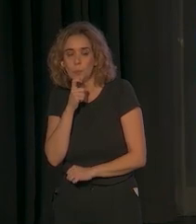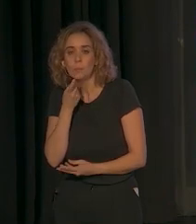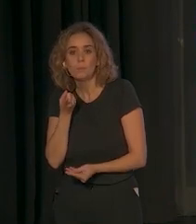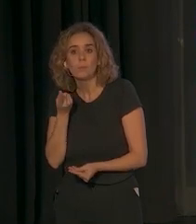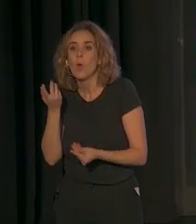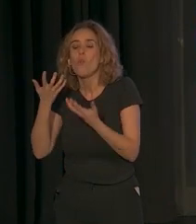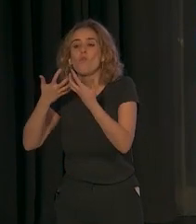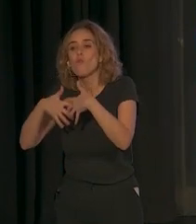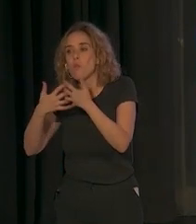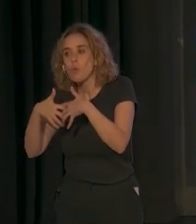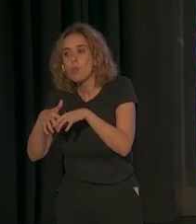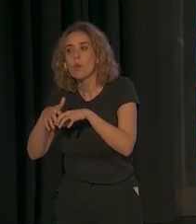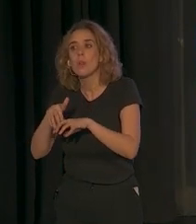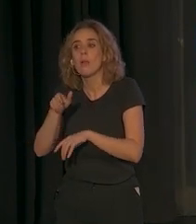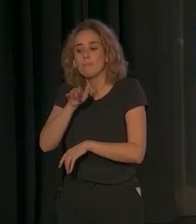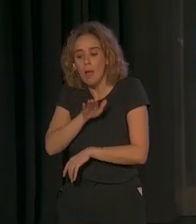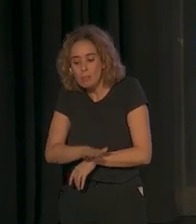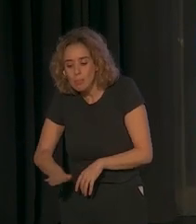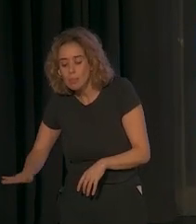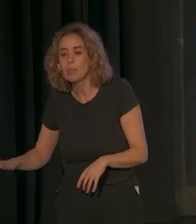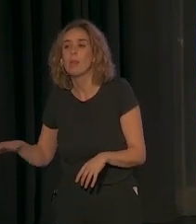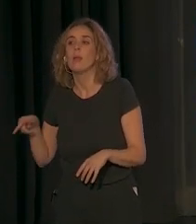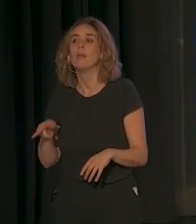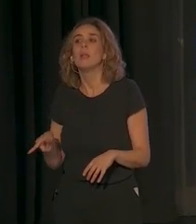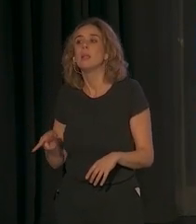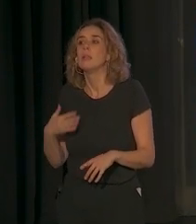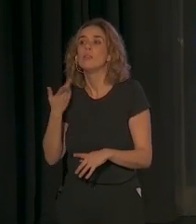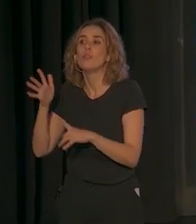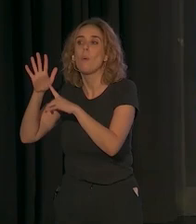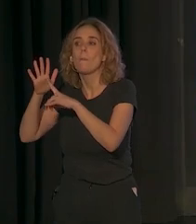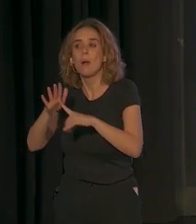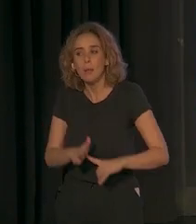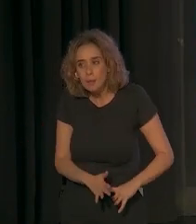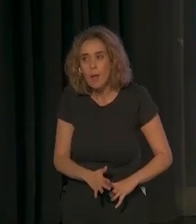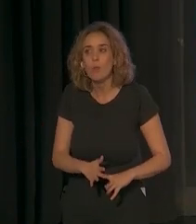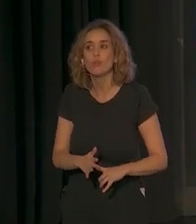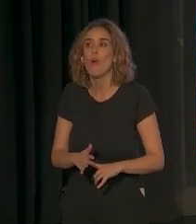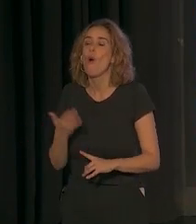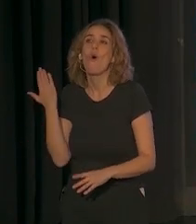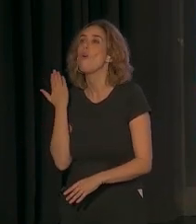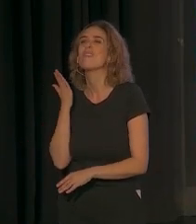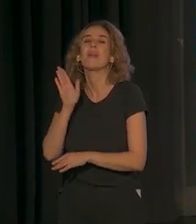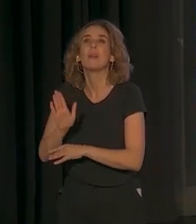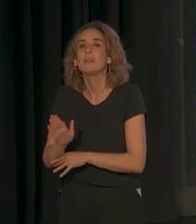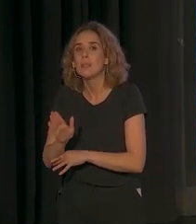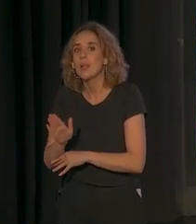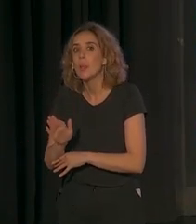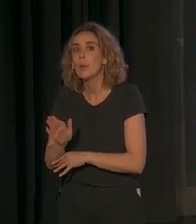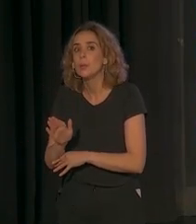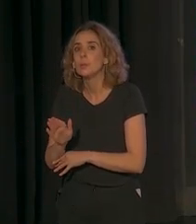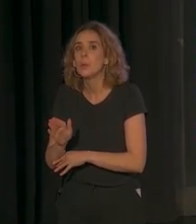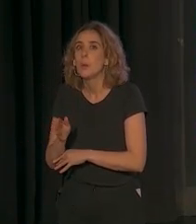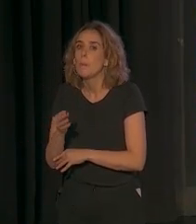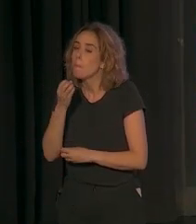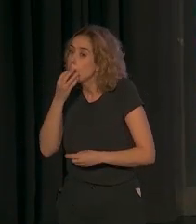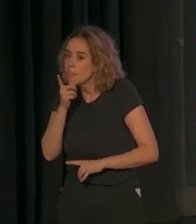cómo les funciona a los niños que a lo mejor están marginados o no están tan bien representados como